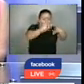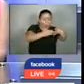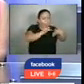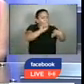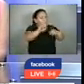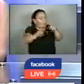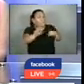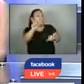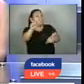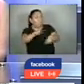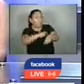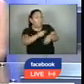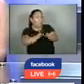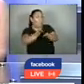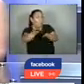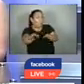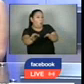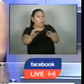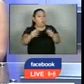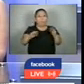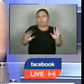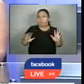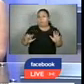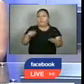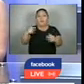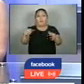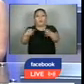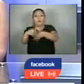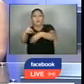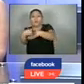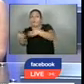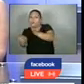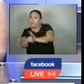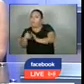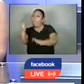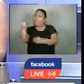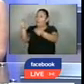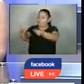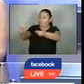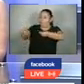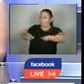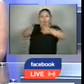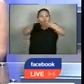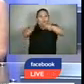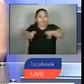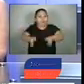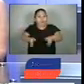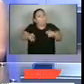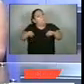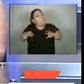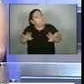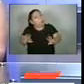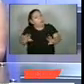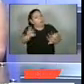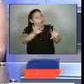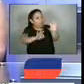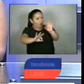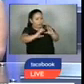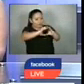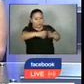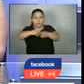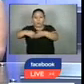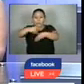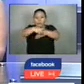seguir implementándose en el país. De momento el Congreso no ha recibido una petición oficial del Ejecutivo, sin embargo, algunos grupos